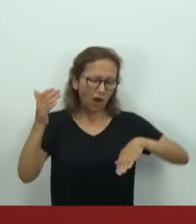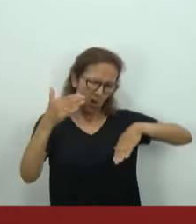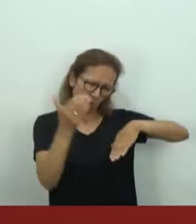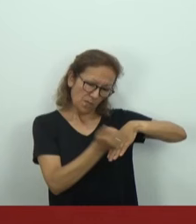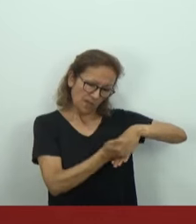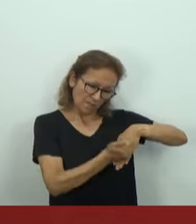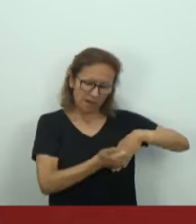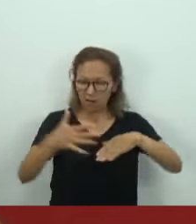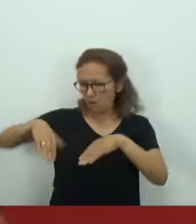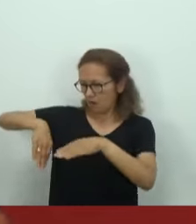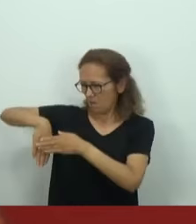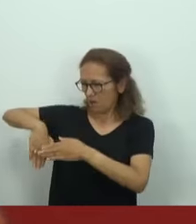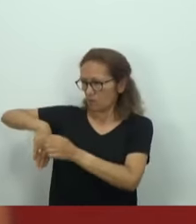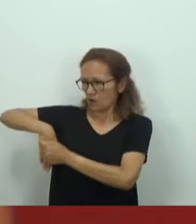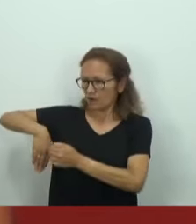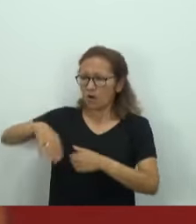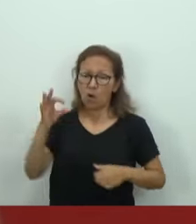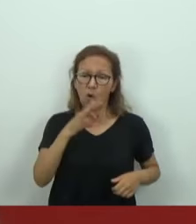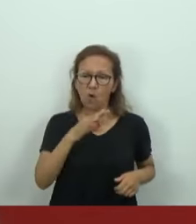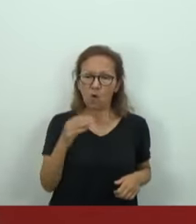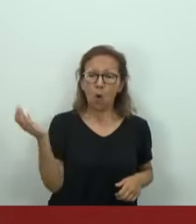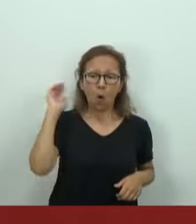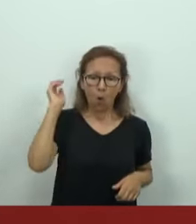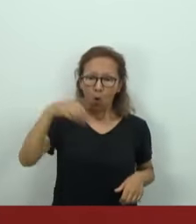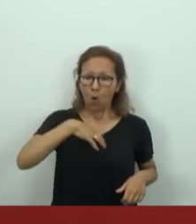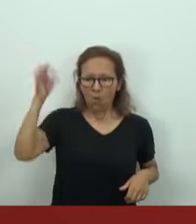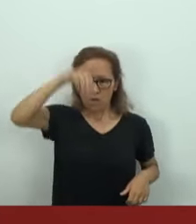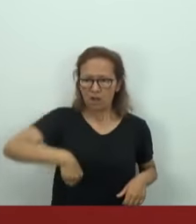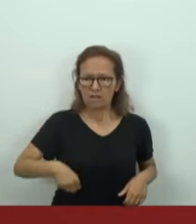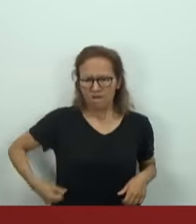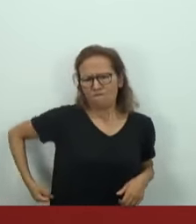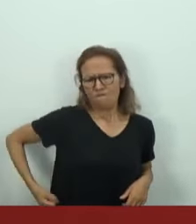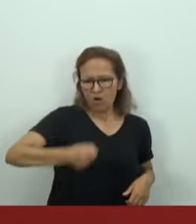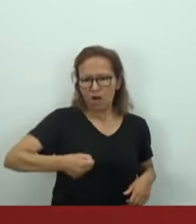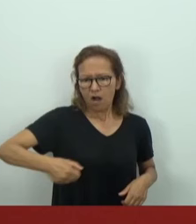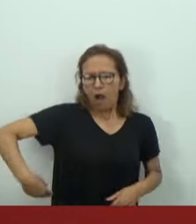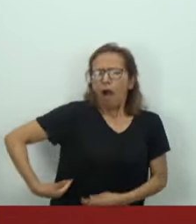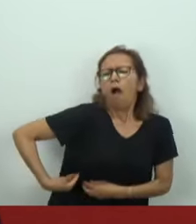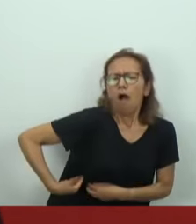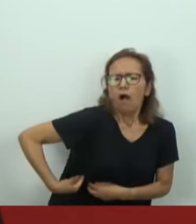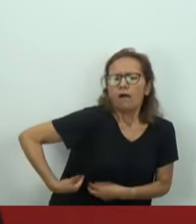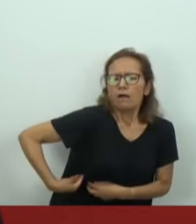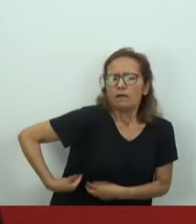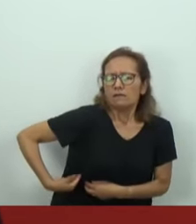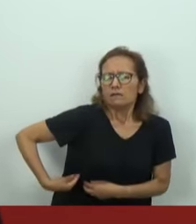cuando el soldado romano mete la lanza en sus costillas, tienes que saber una cosa,